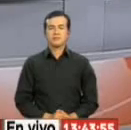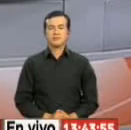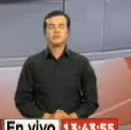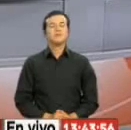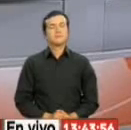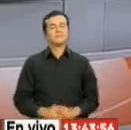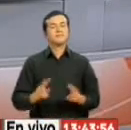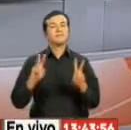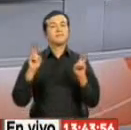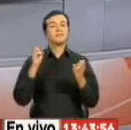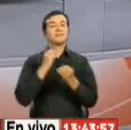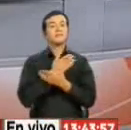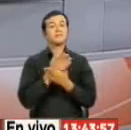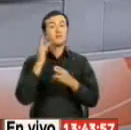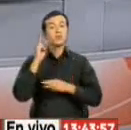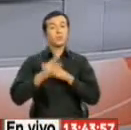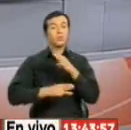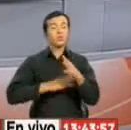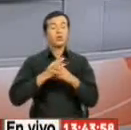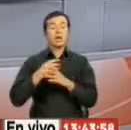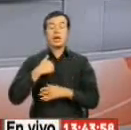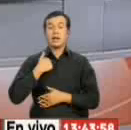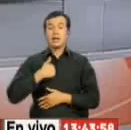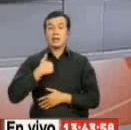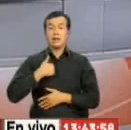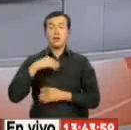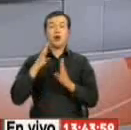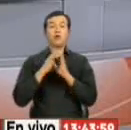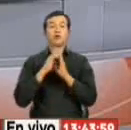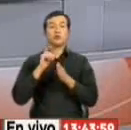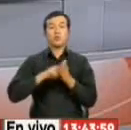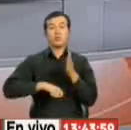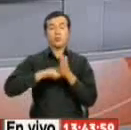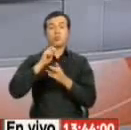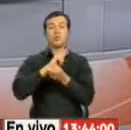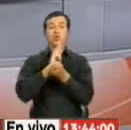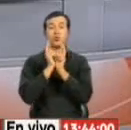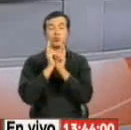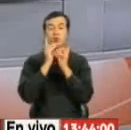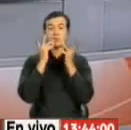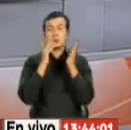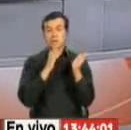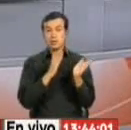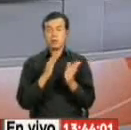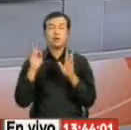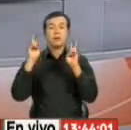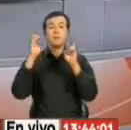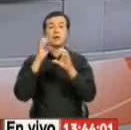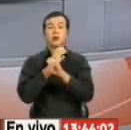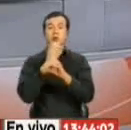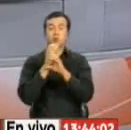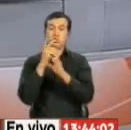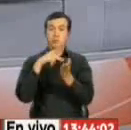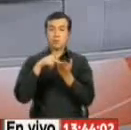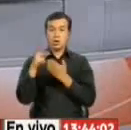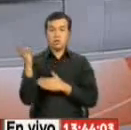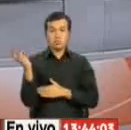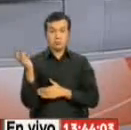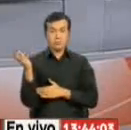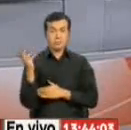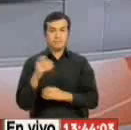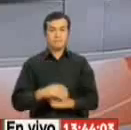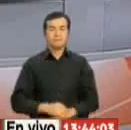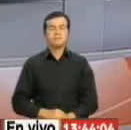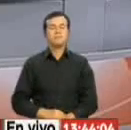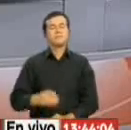realizamos información del mundo en argentina el congreso aprobó la reforma previsional en el cálculo de los pagos jubilatorios